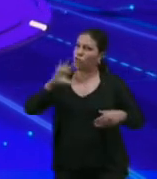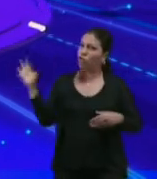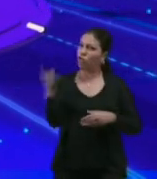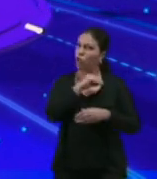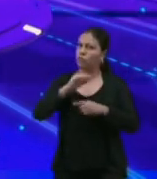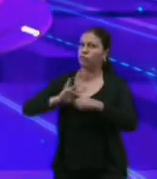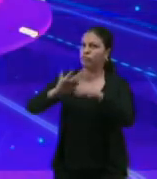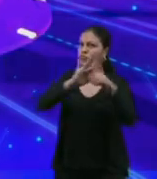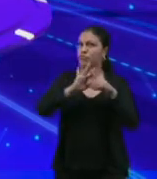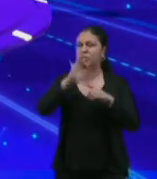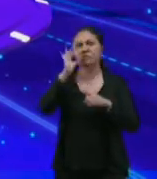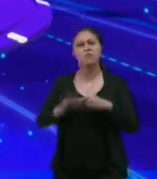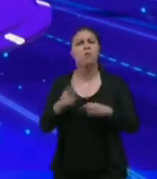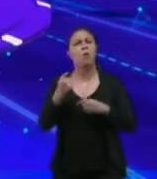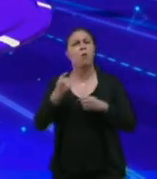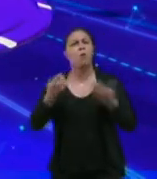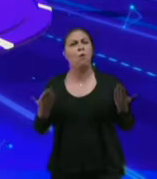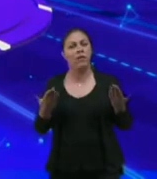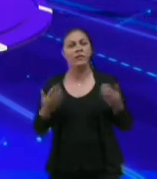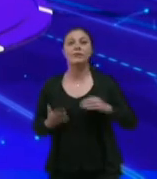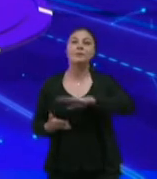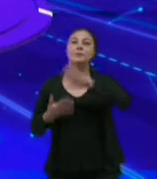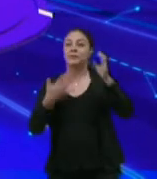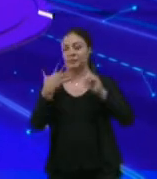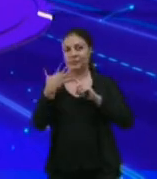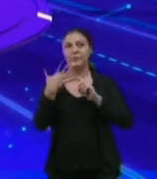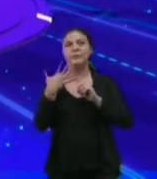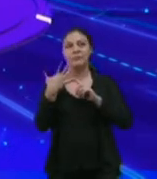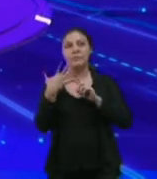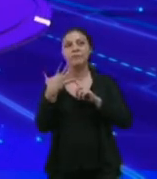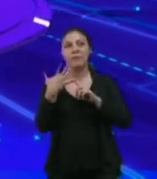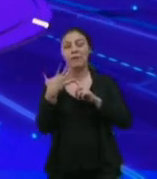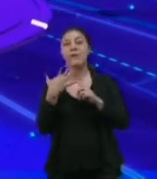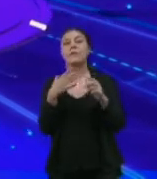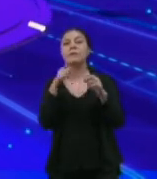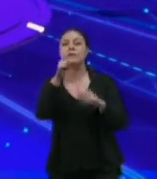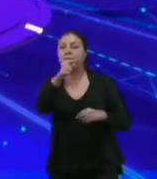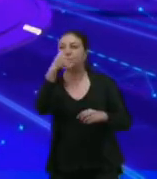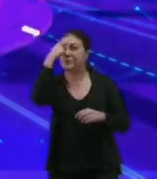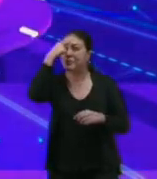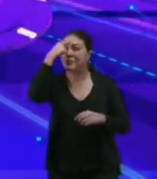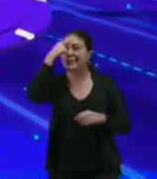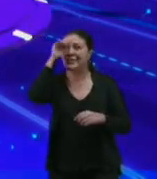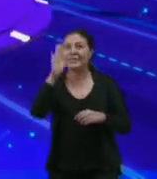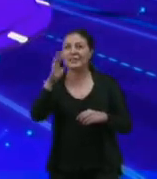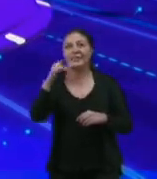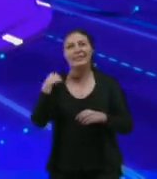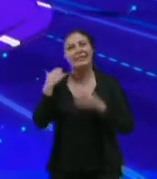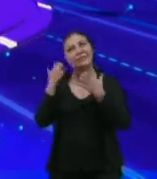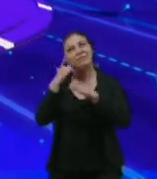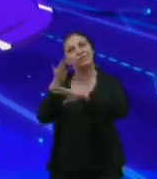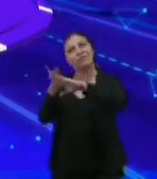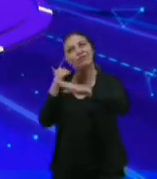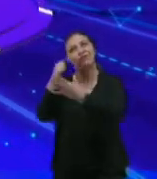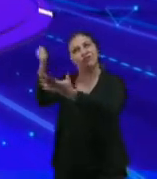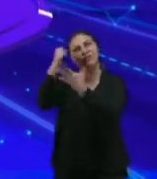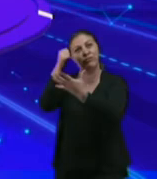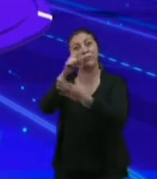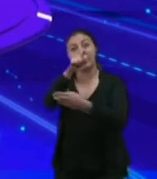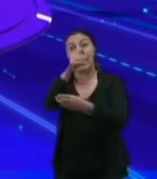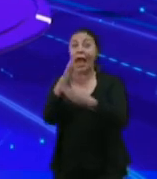eso cuánto me vale quinta conclusión cuando estés pensando en pedir inversión de un tercero pregúntate